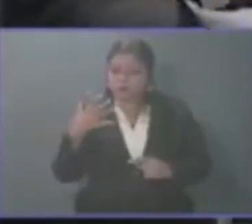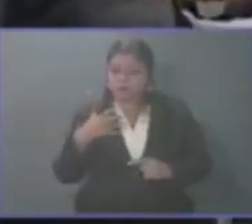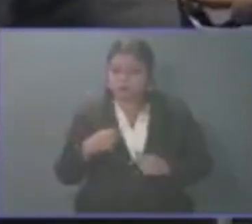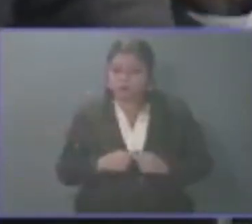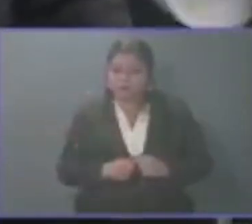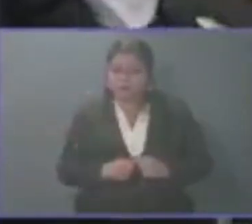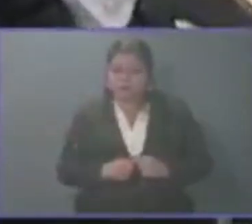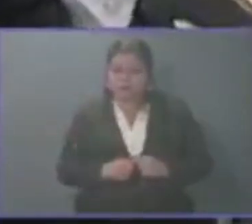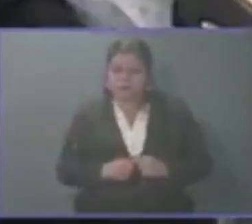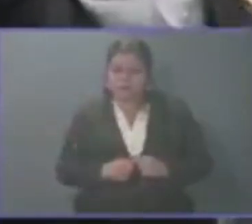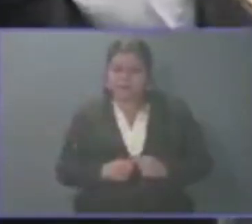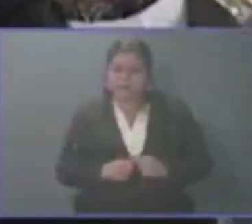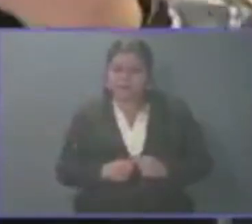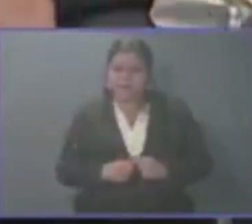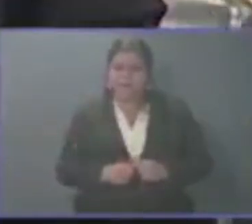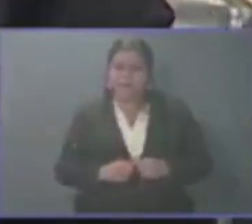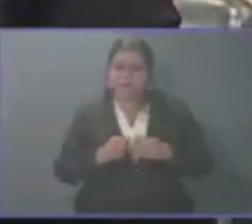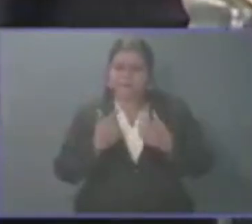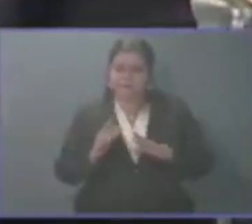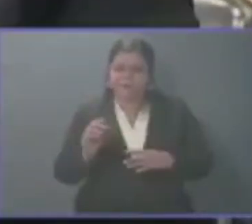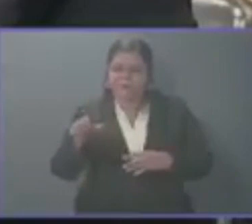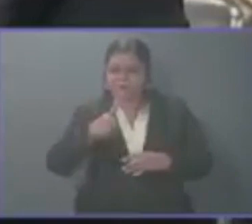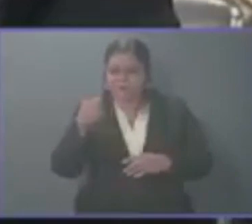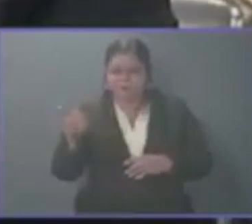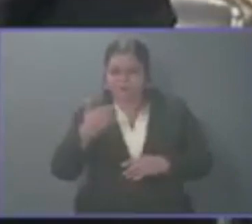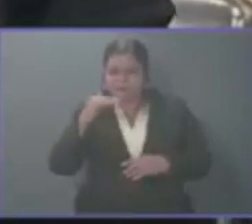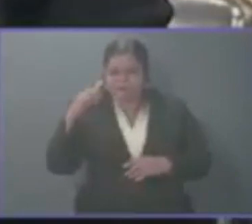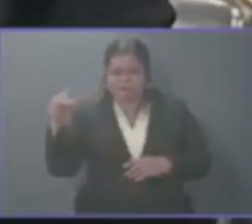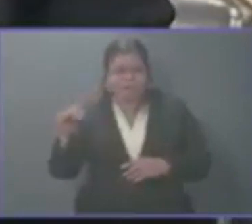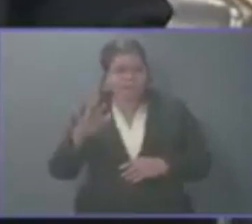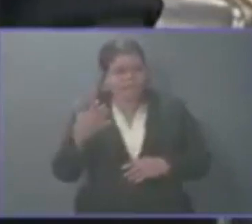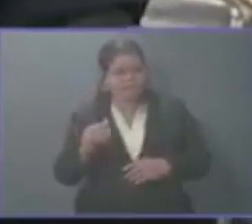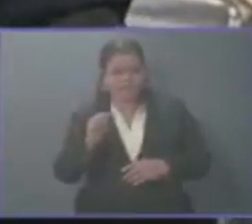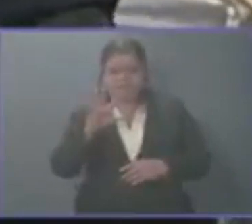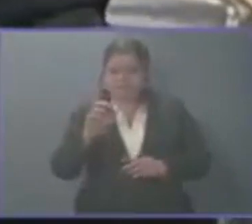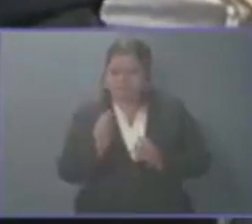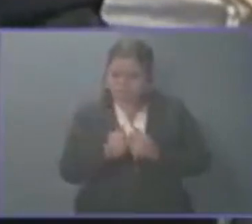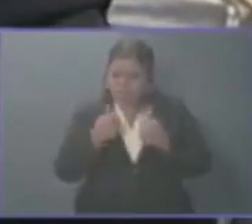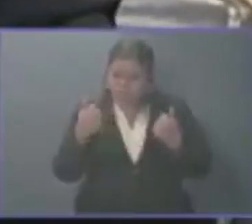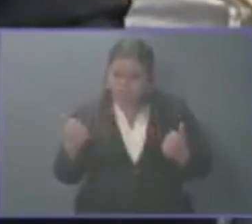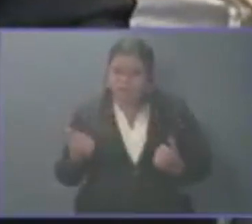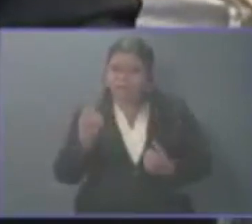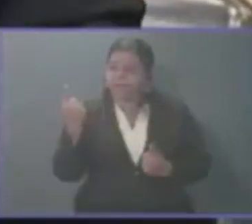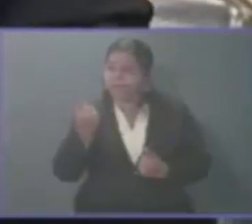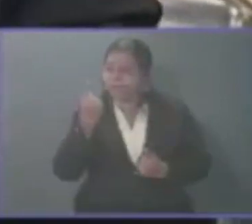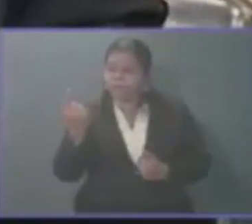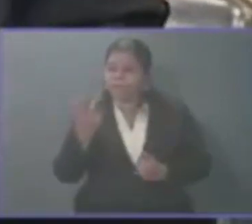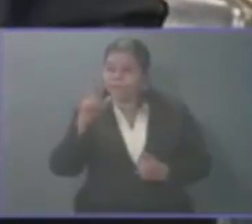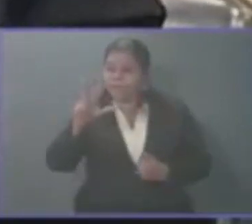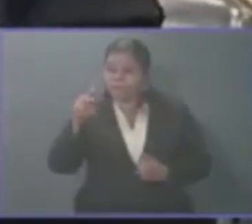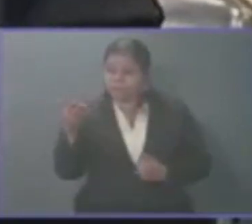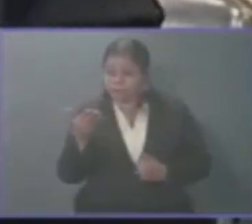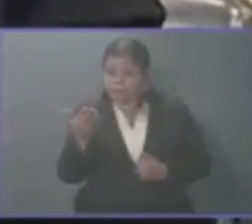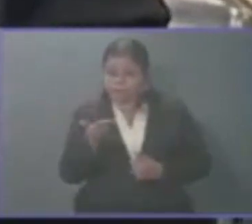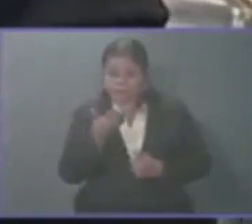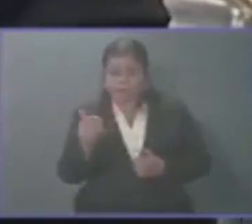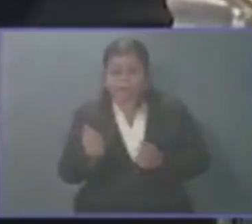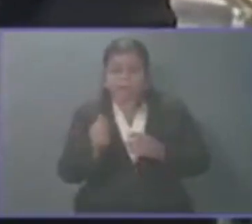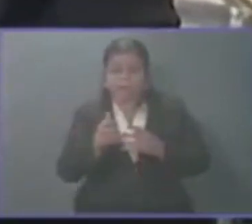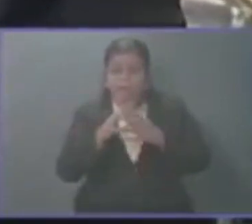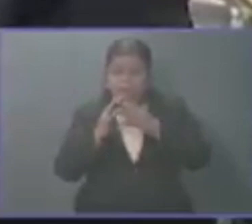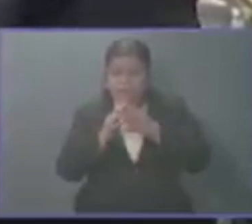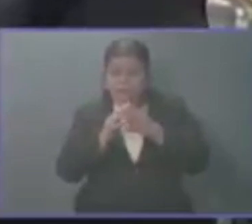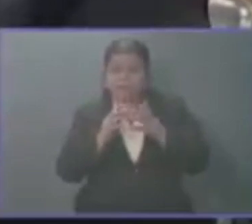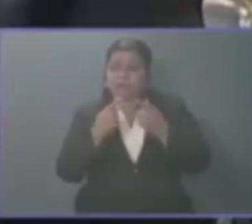viven afuera del país casi 5 millones, solo 3.5 en Estados Unidos.